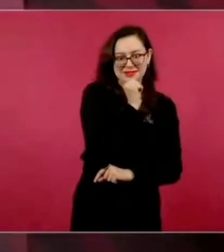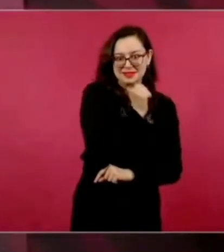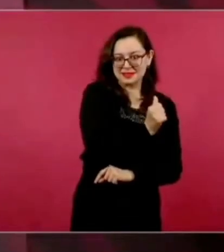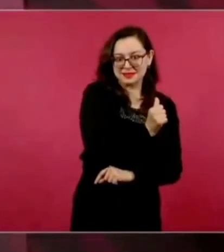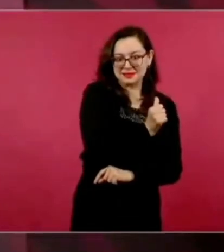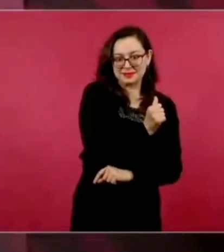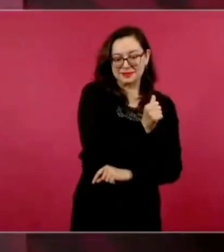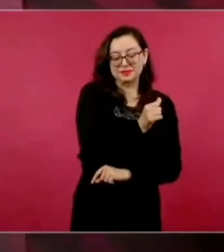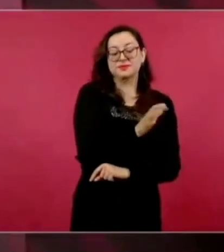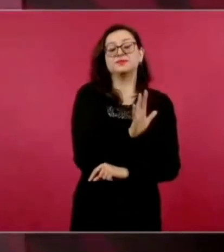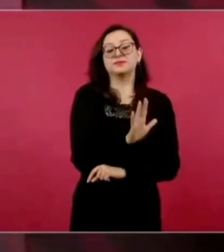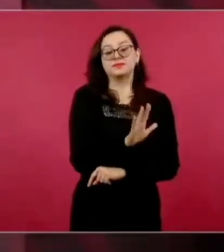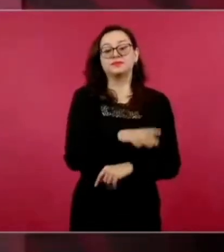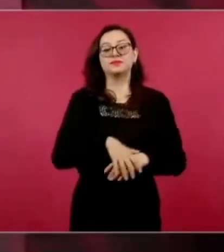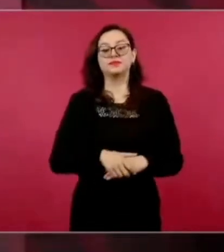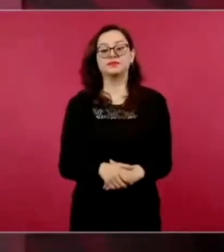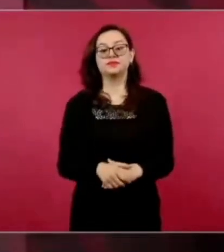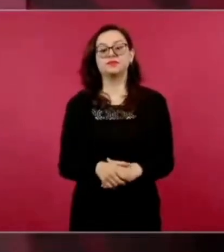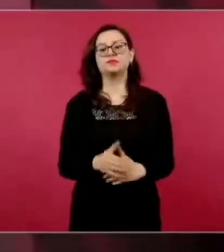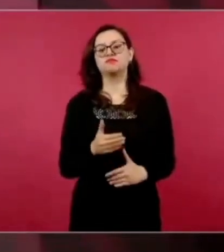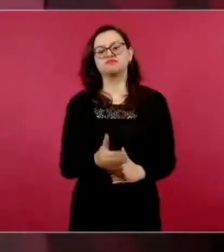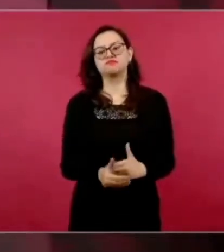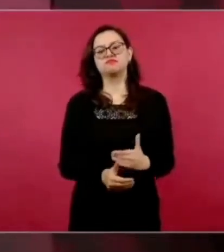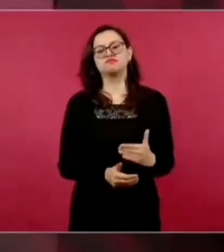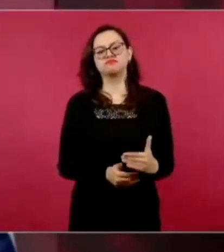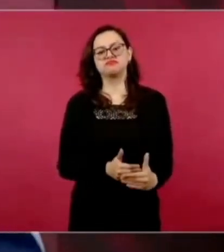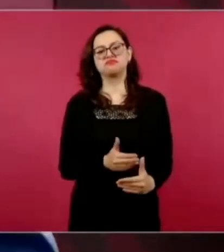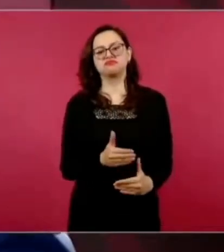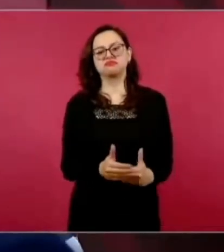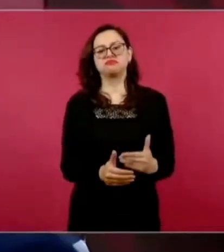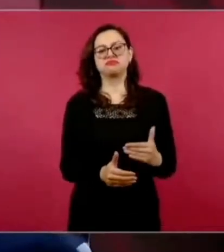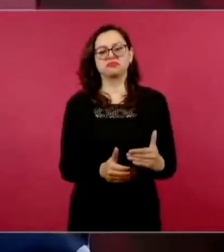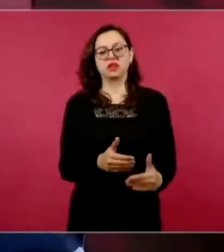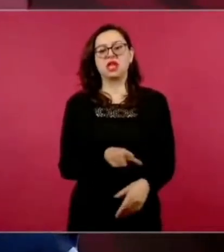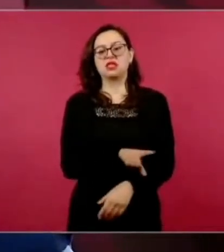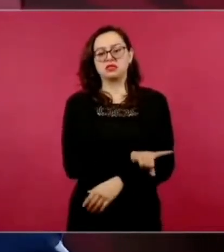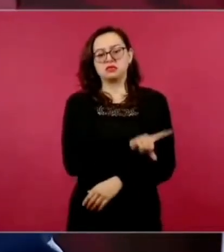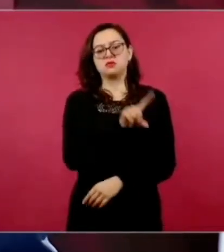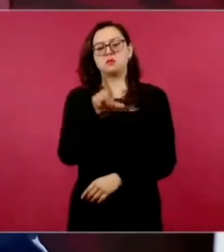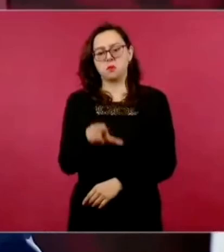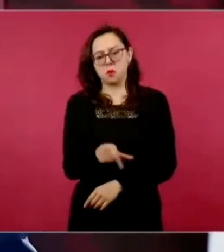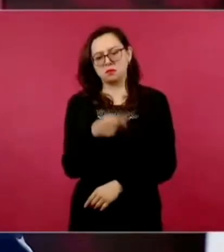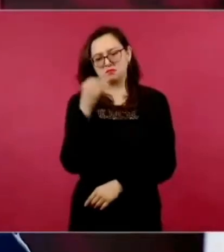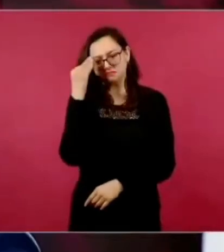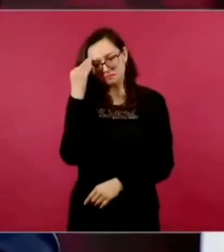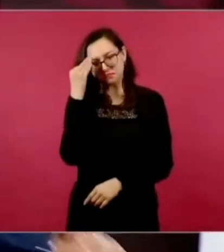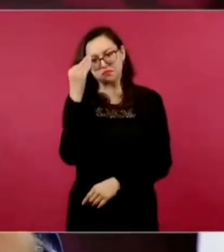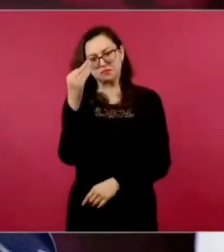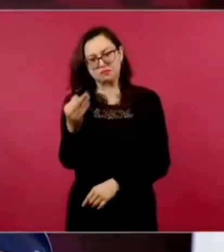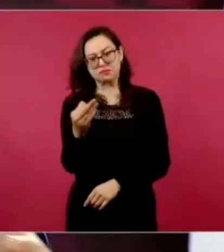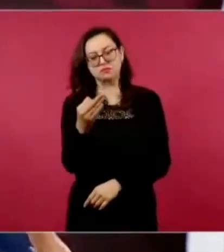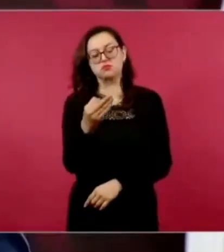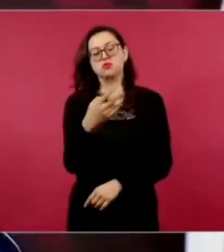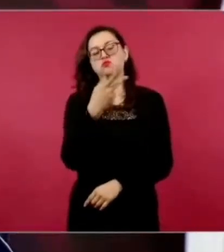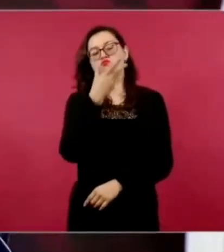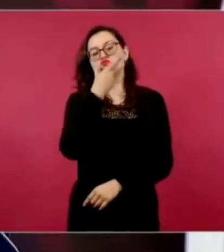Hasta que el representante, por cierto, una gente muy inteligente, del grupo